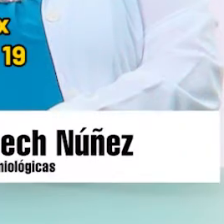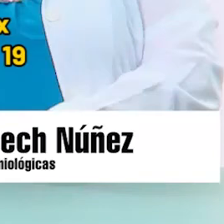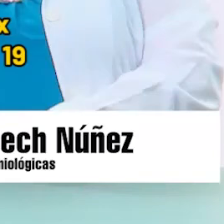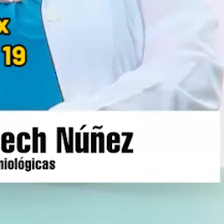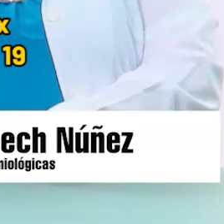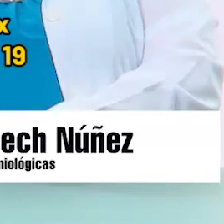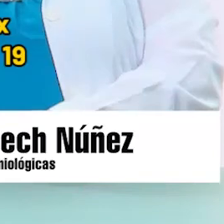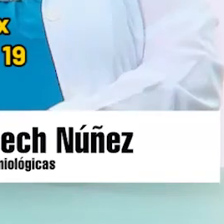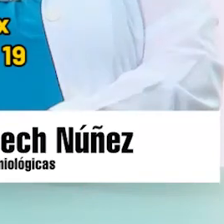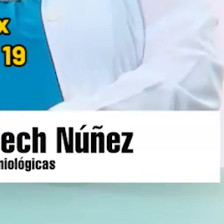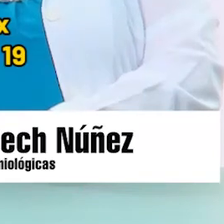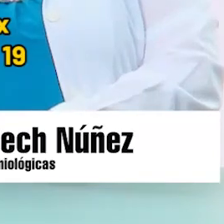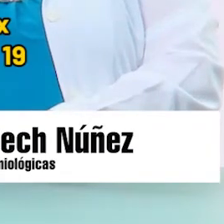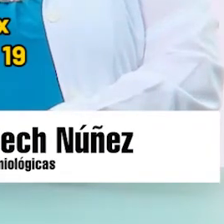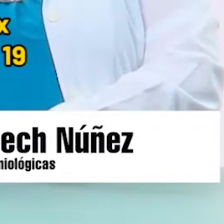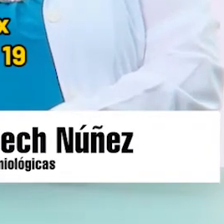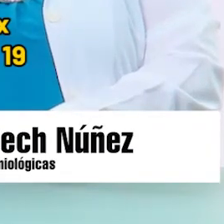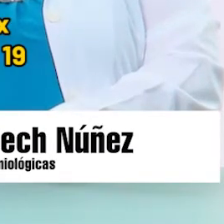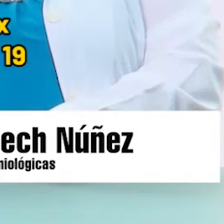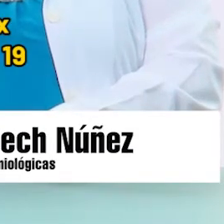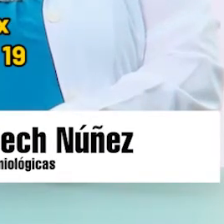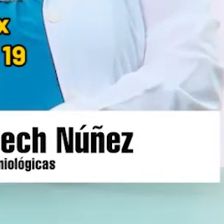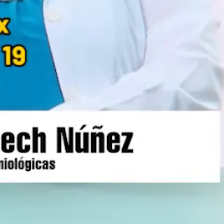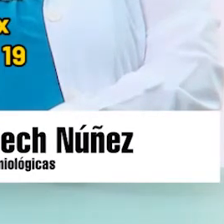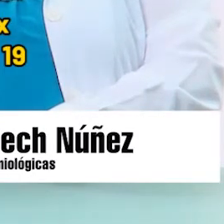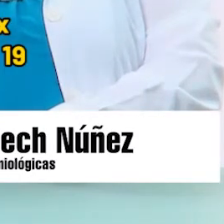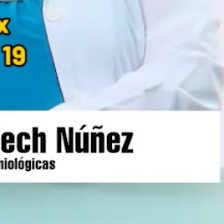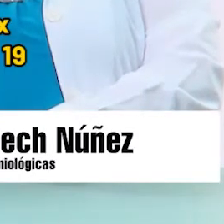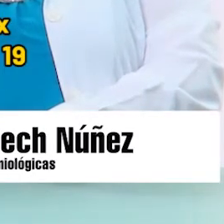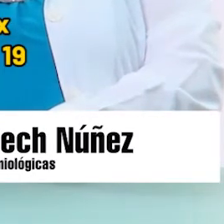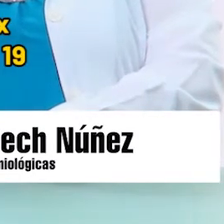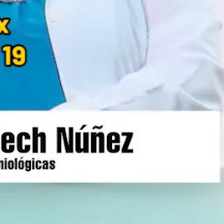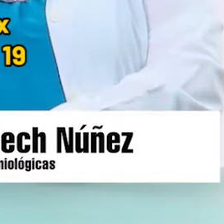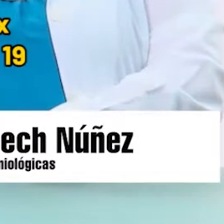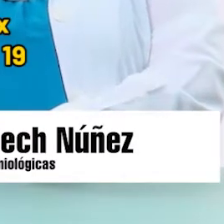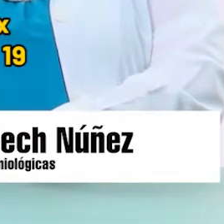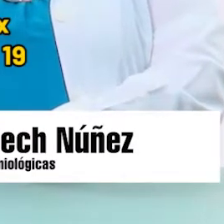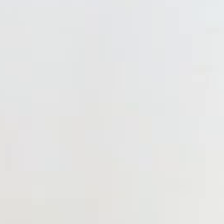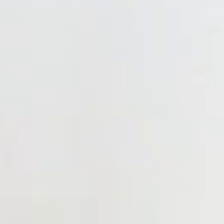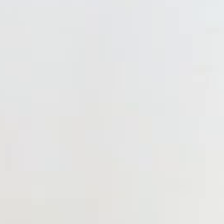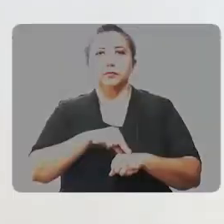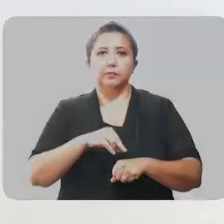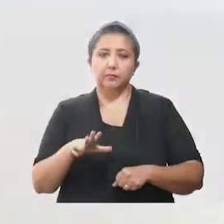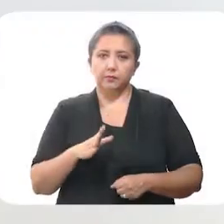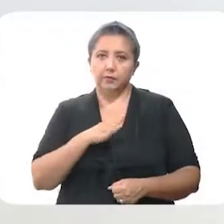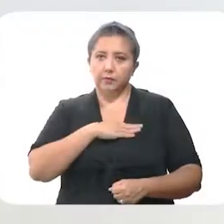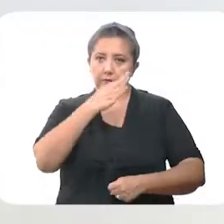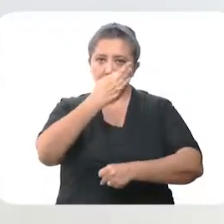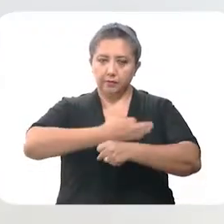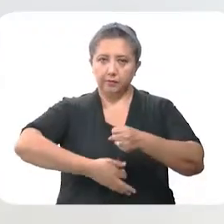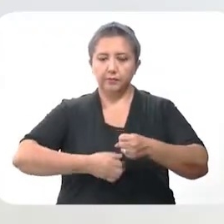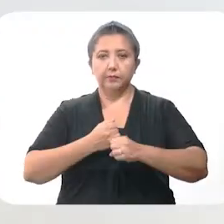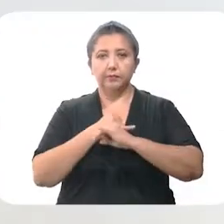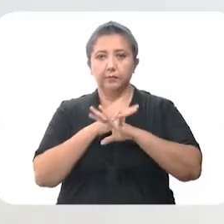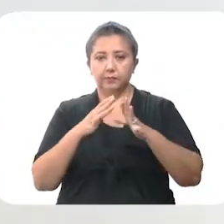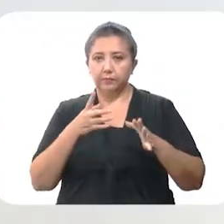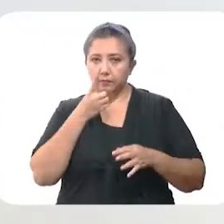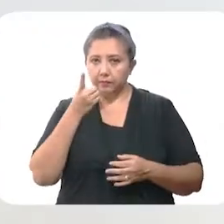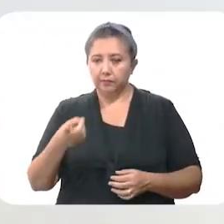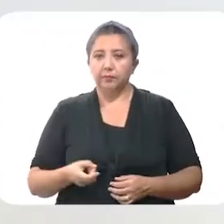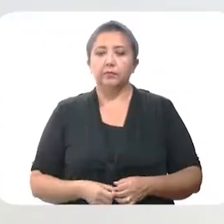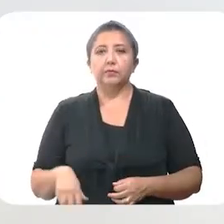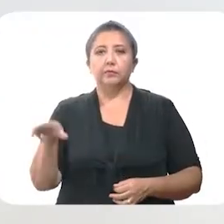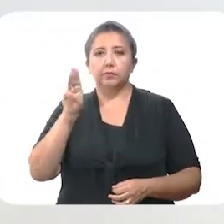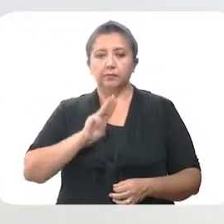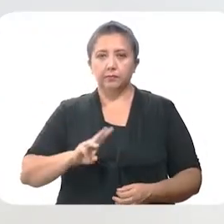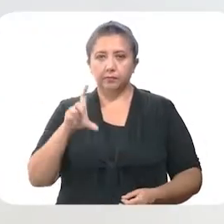Buenas tardes. Nos permitimos dar el informe diario relacionado con el COVID-19. Adelante, doctora. Gracias, doctora. Buenas tardes. Este es el parte